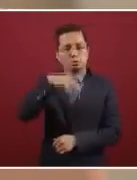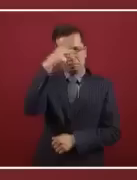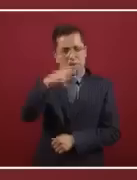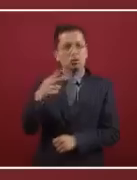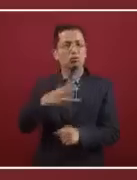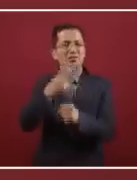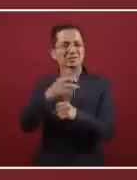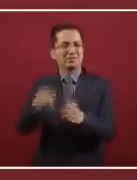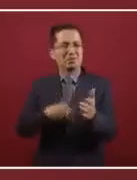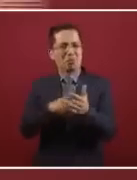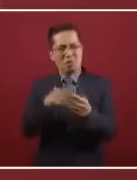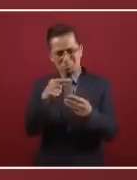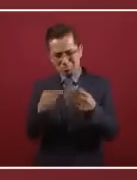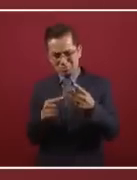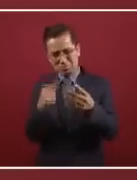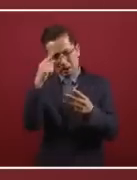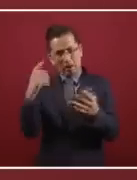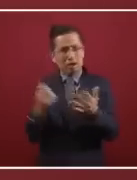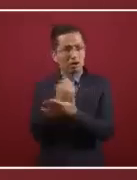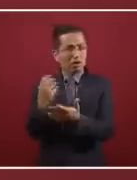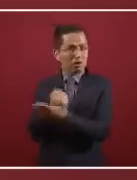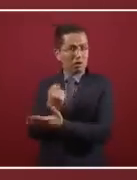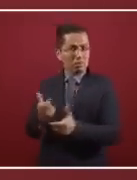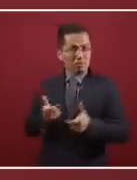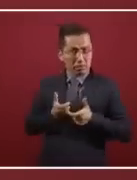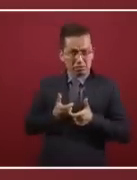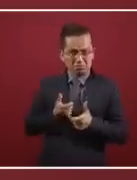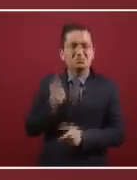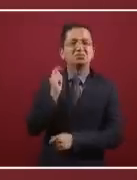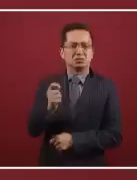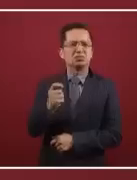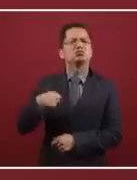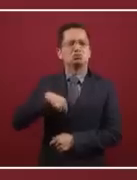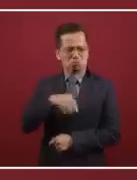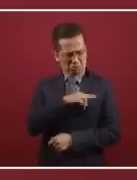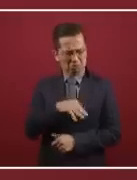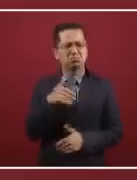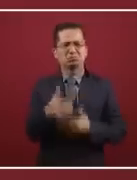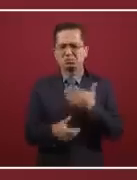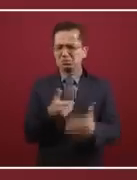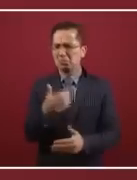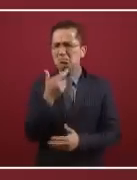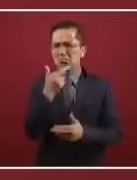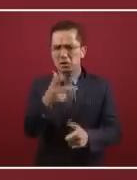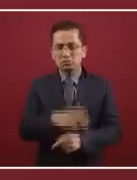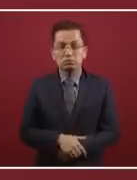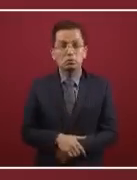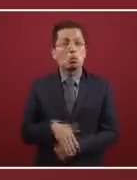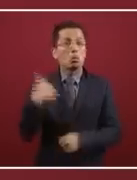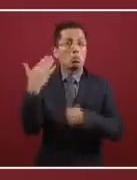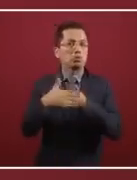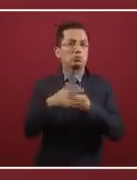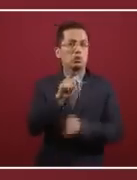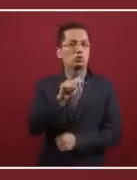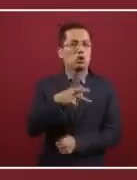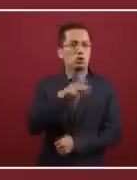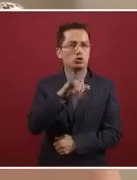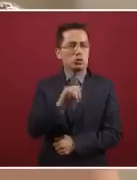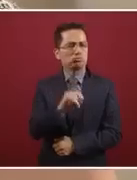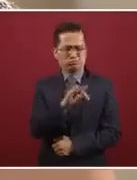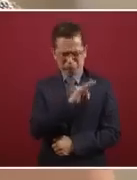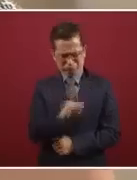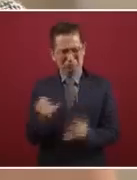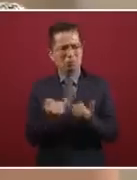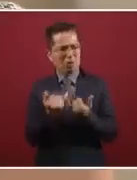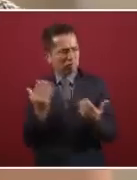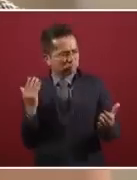trabajar mejor y que el camino siguiente pues ya está esperando por ustedes también. Tokio será un gran reto y para mí no me queda más que